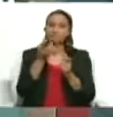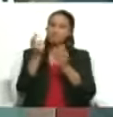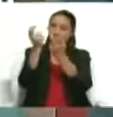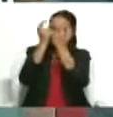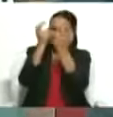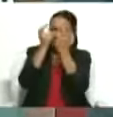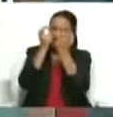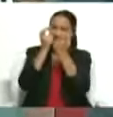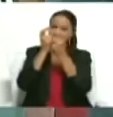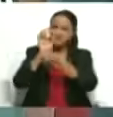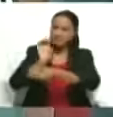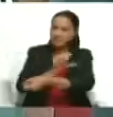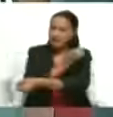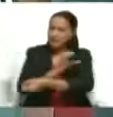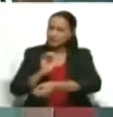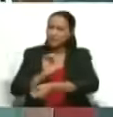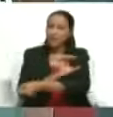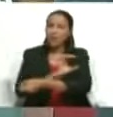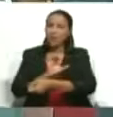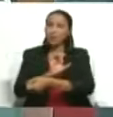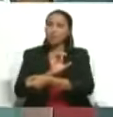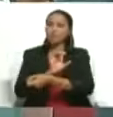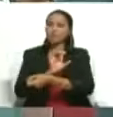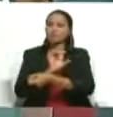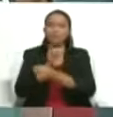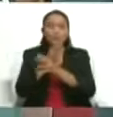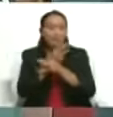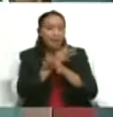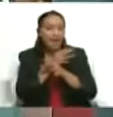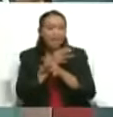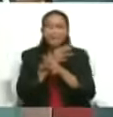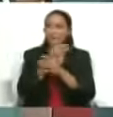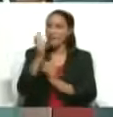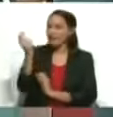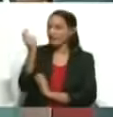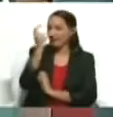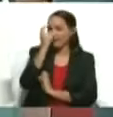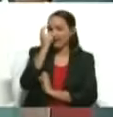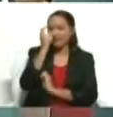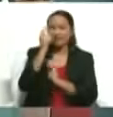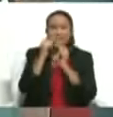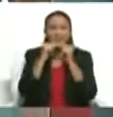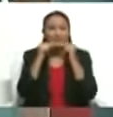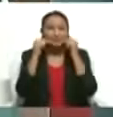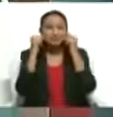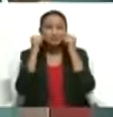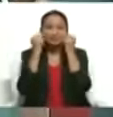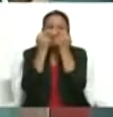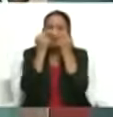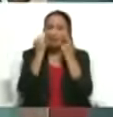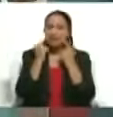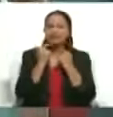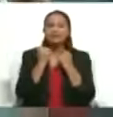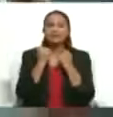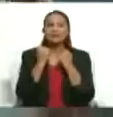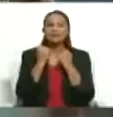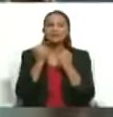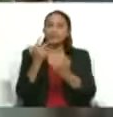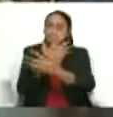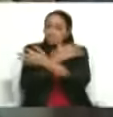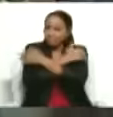cada canción, cada juego, cada regaño, cada sonrisa, cada lágrima, cada